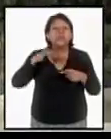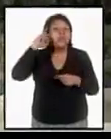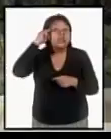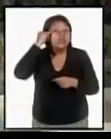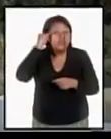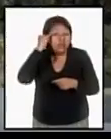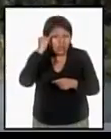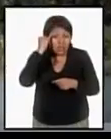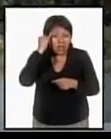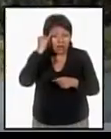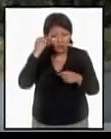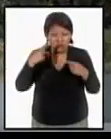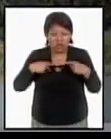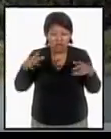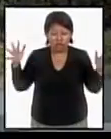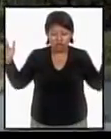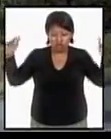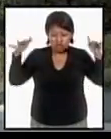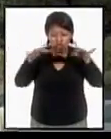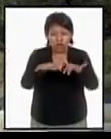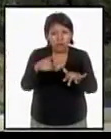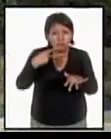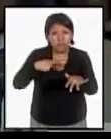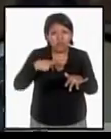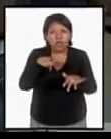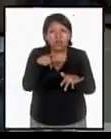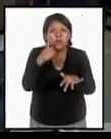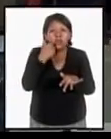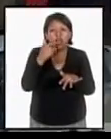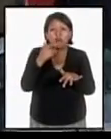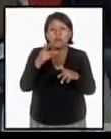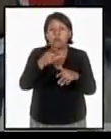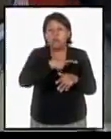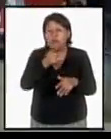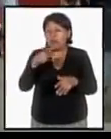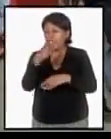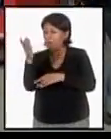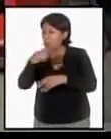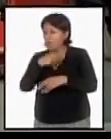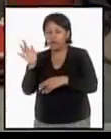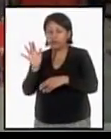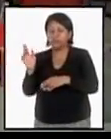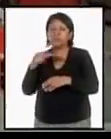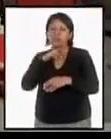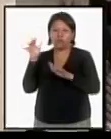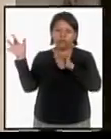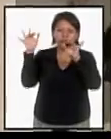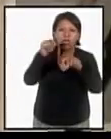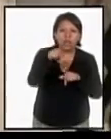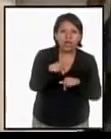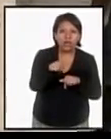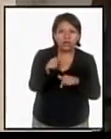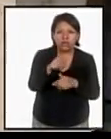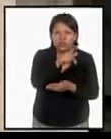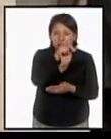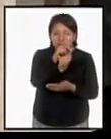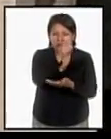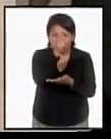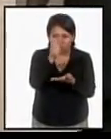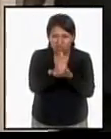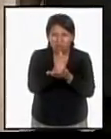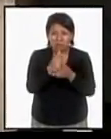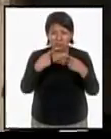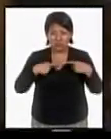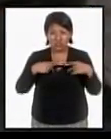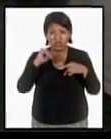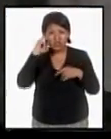megalópolis se ha convertido en refugio de quienes han dejado atrás la pobreza del campo. Los indígenas migran al asfalto por